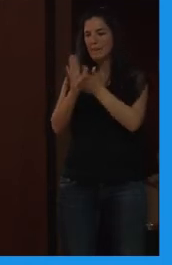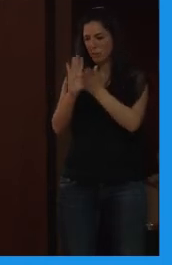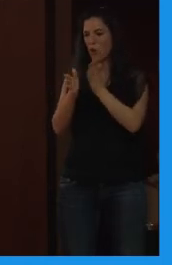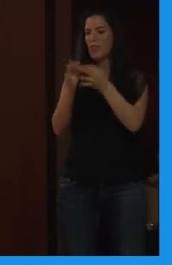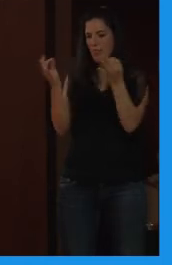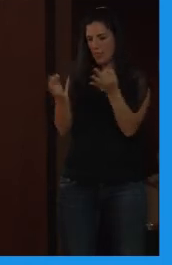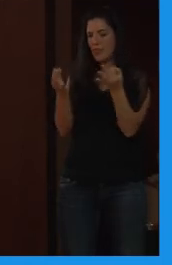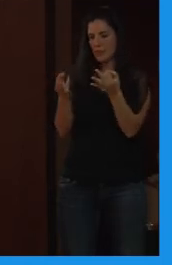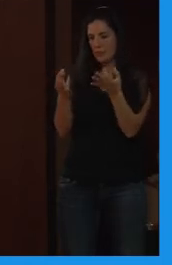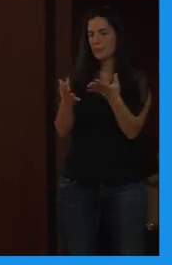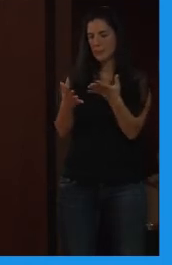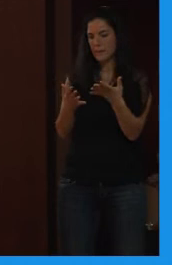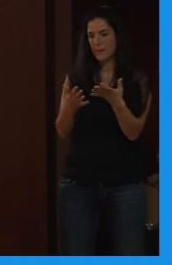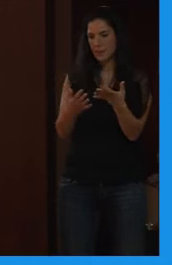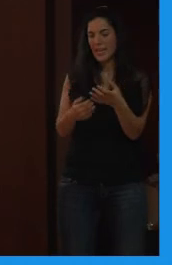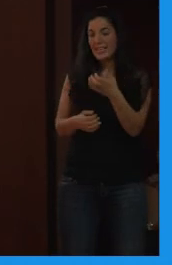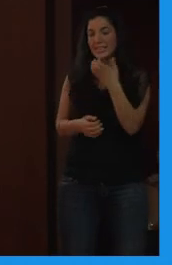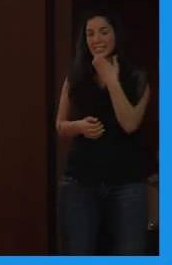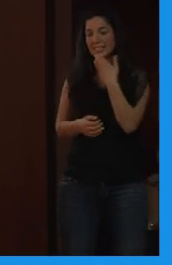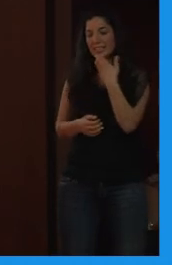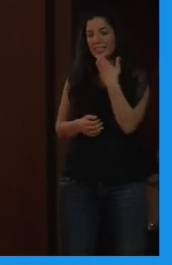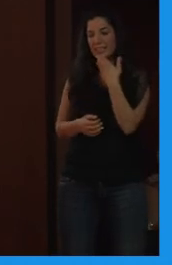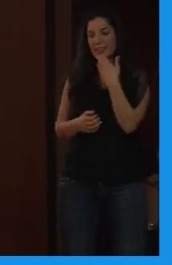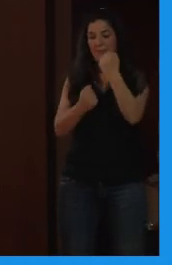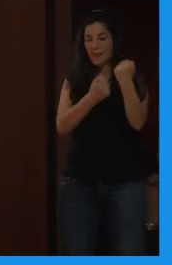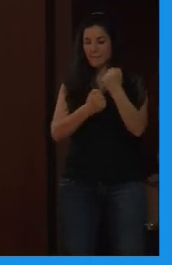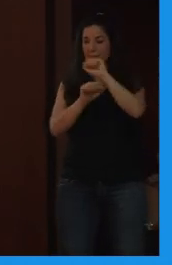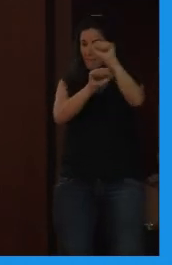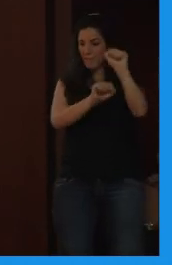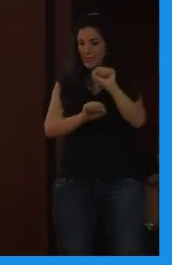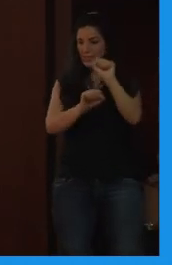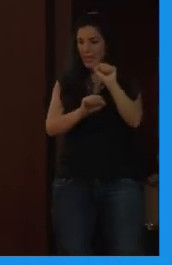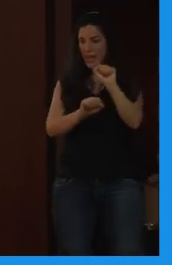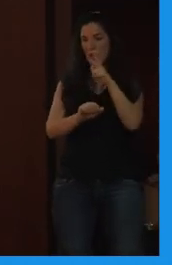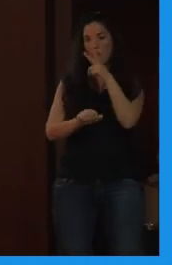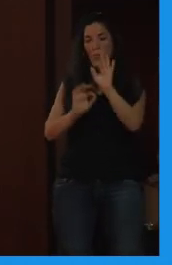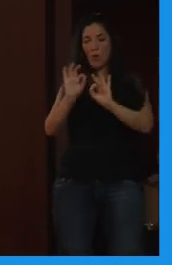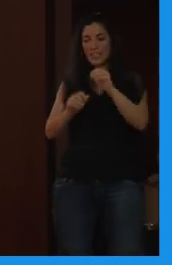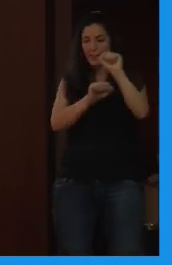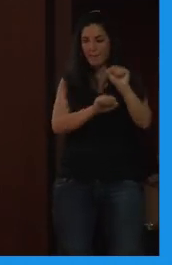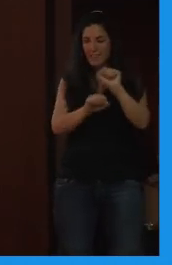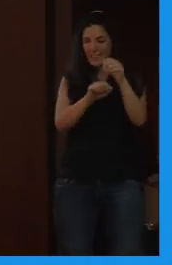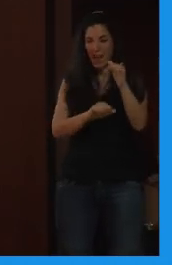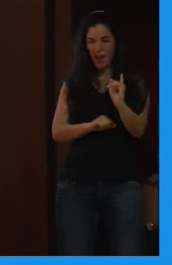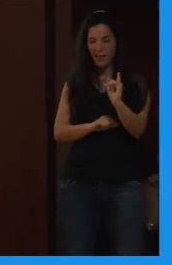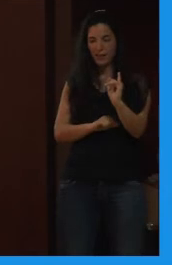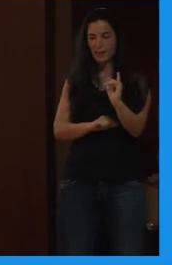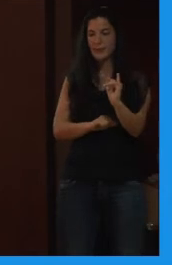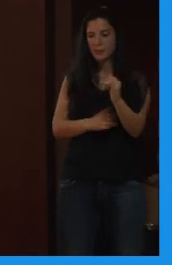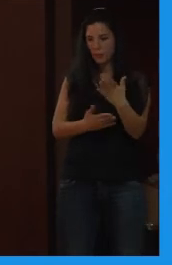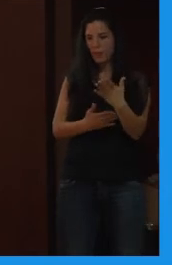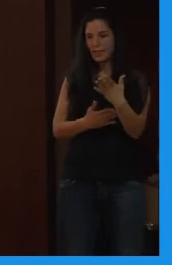trataría. Y si tuviesen unos anticuerpos muy positivos, que habéis visto que también tenían un 14% de pacientes con